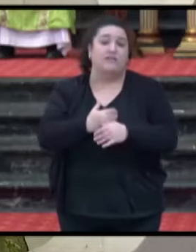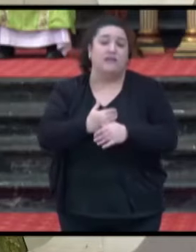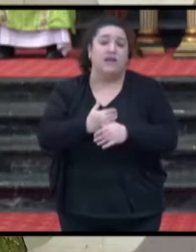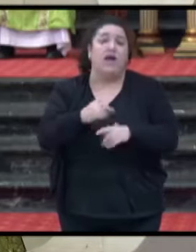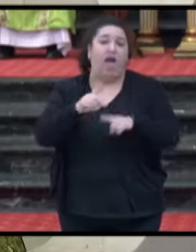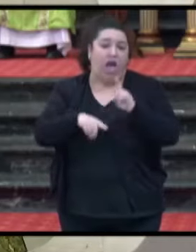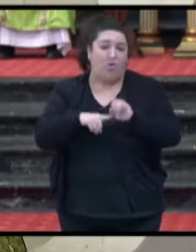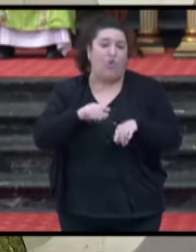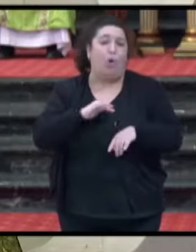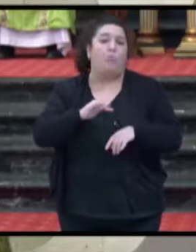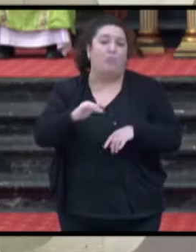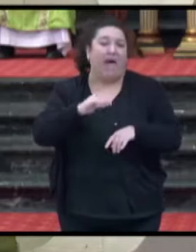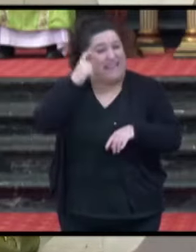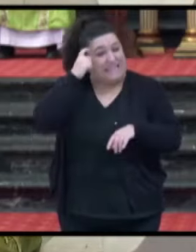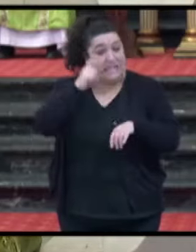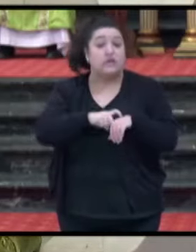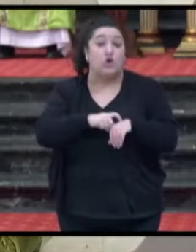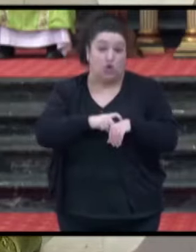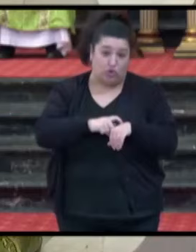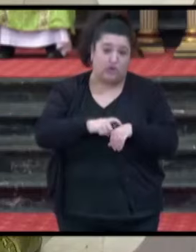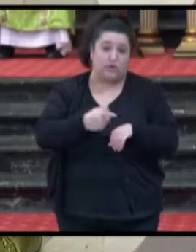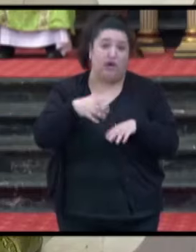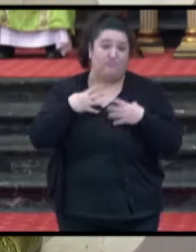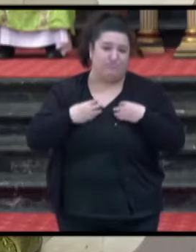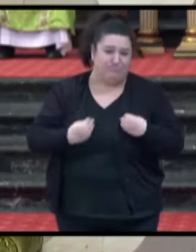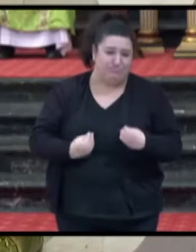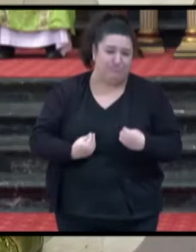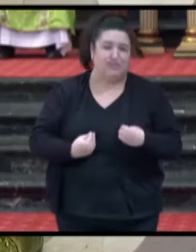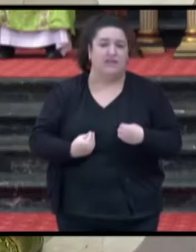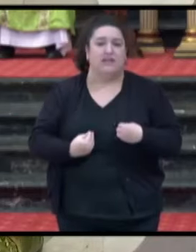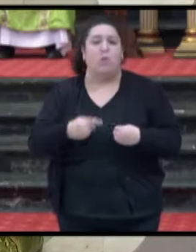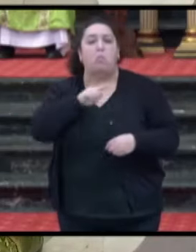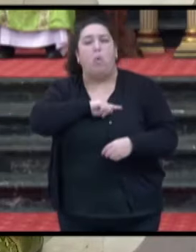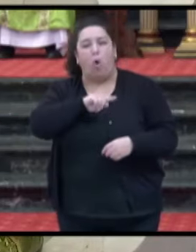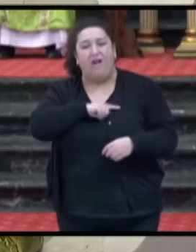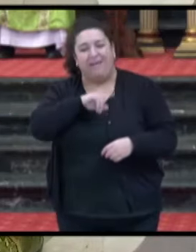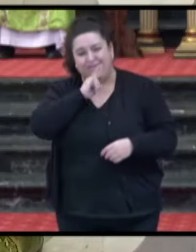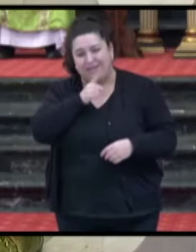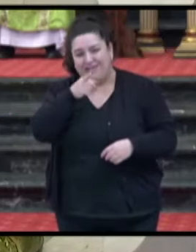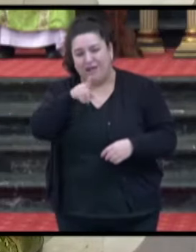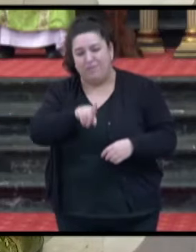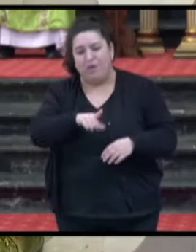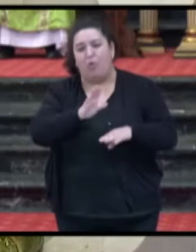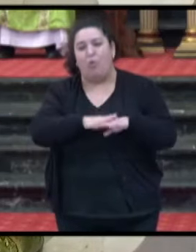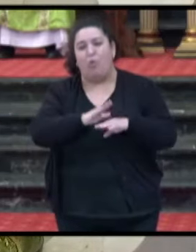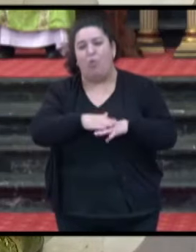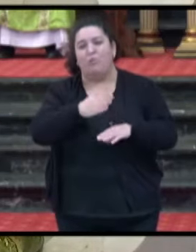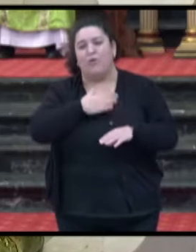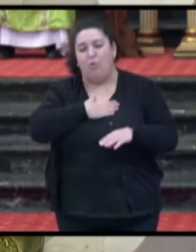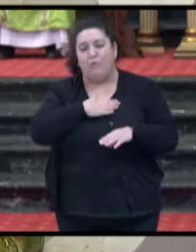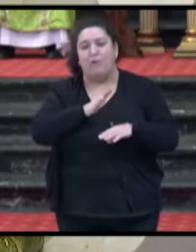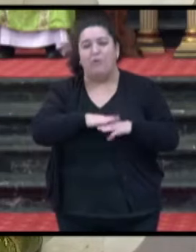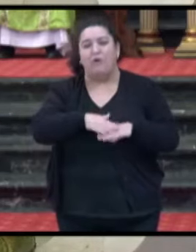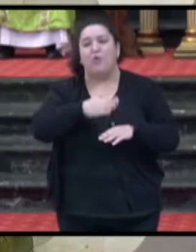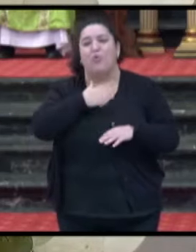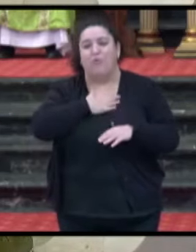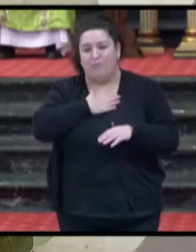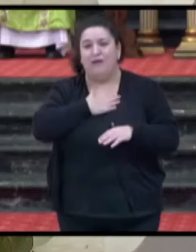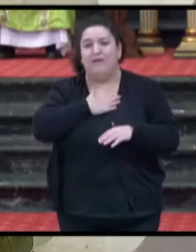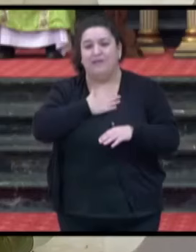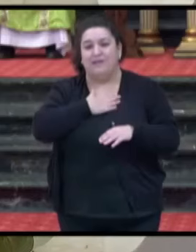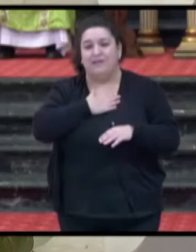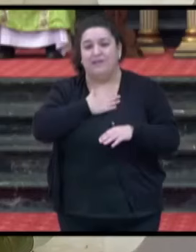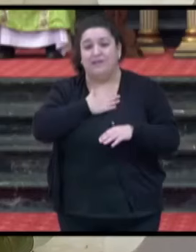males psicológicos males Morales por mi culpa por mi culpa hemos